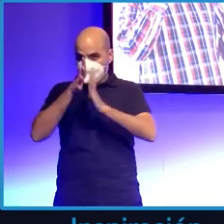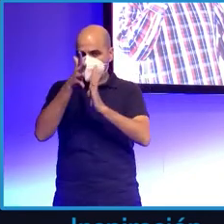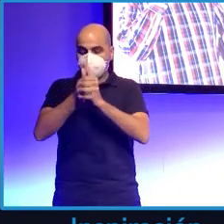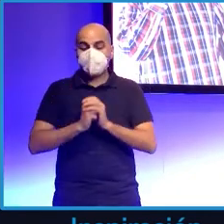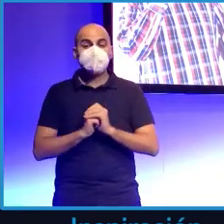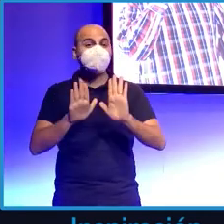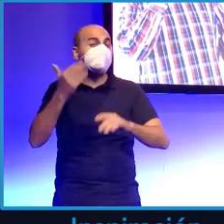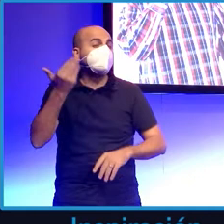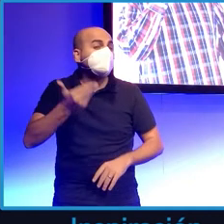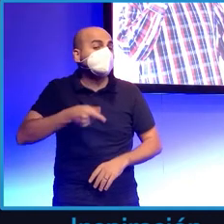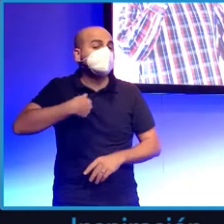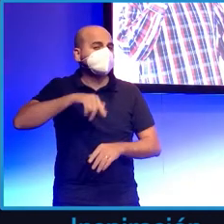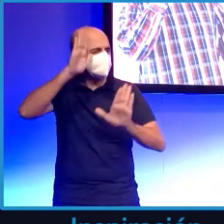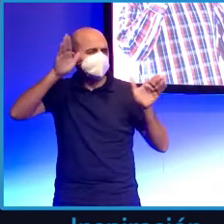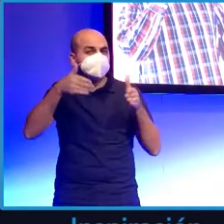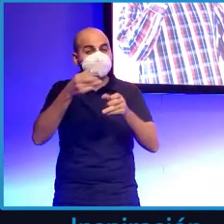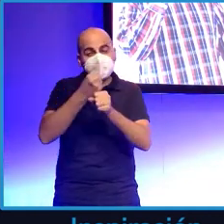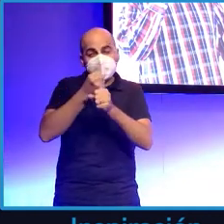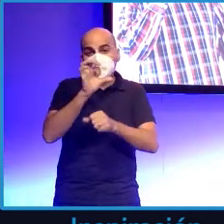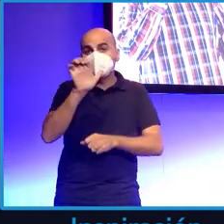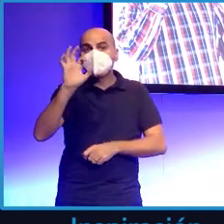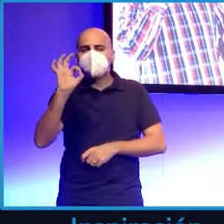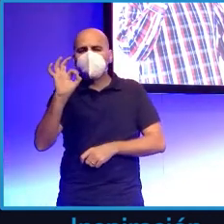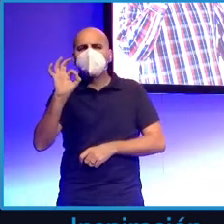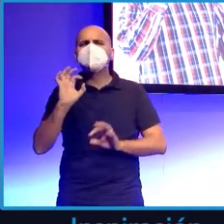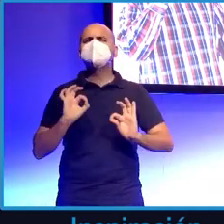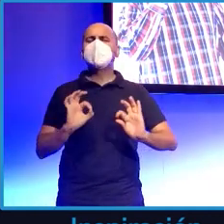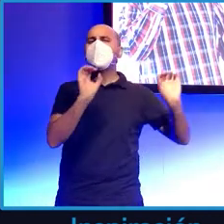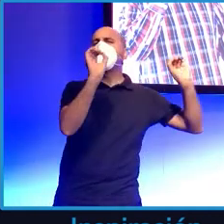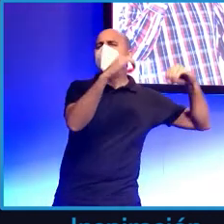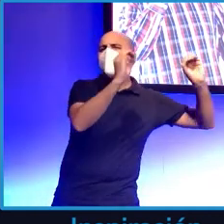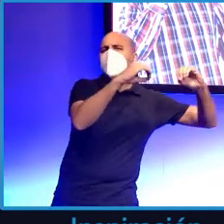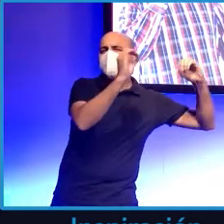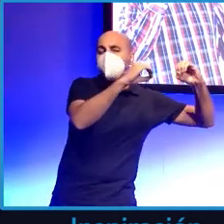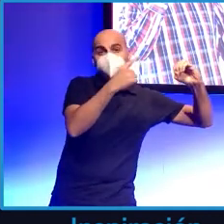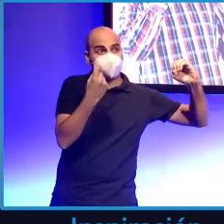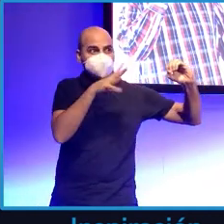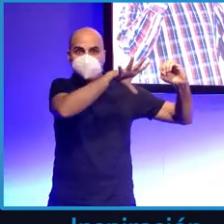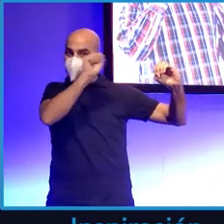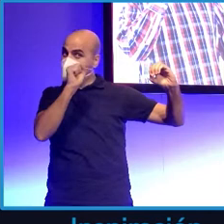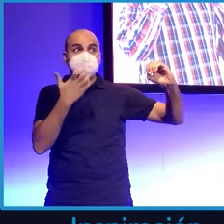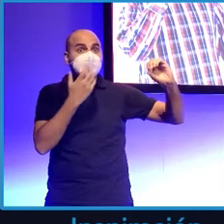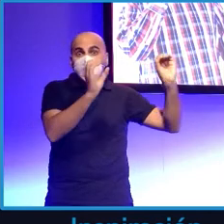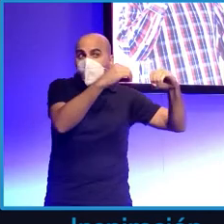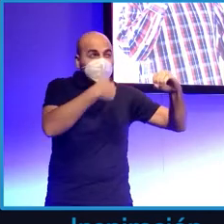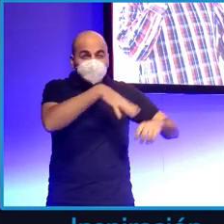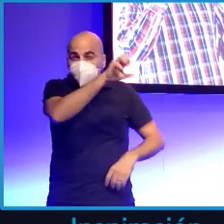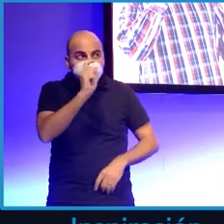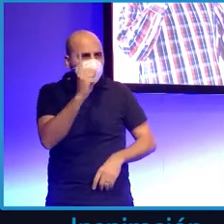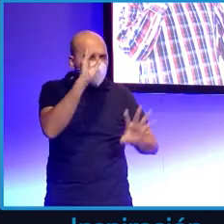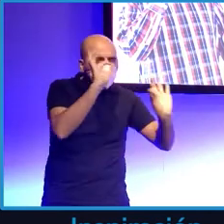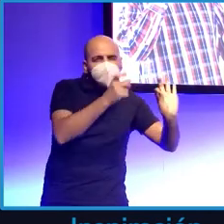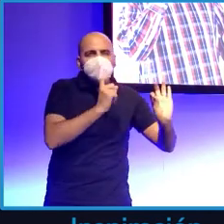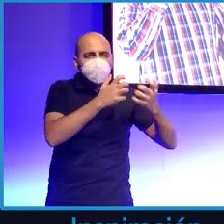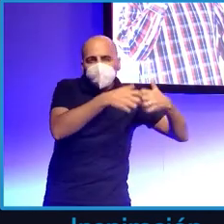el saber qué significa un link para google porque si no entendemos a google no entendemos su lógica es imposible que entendamos el ceo